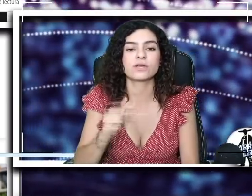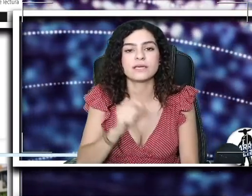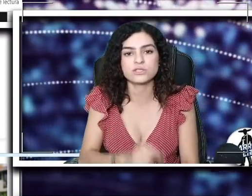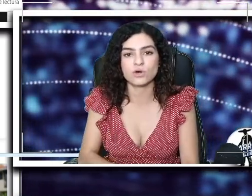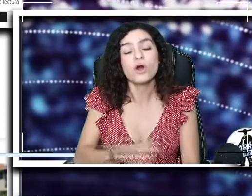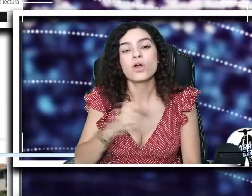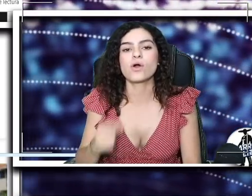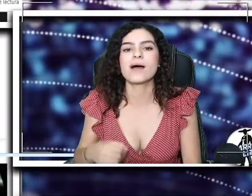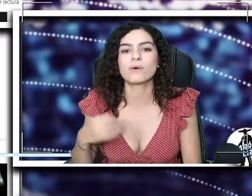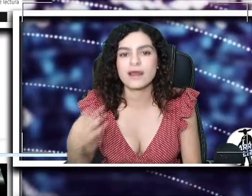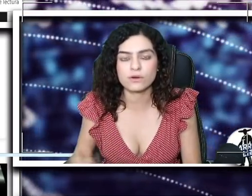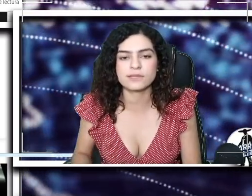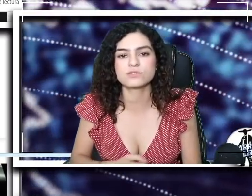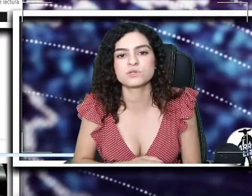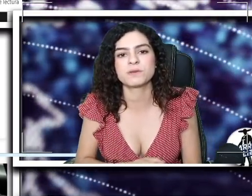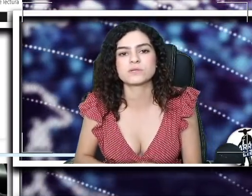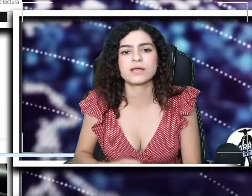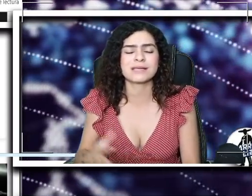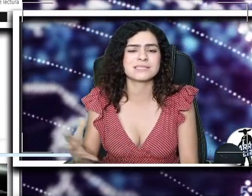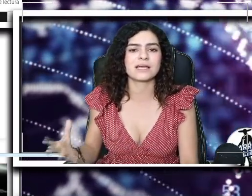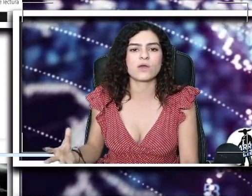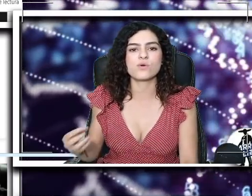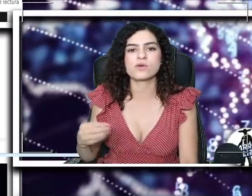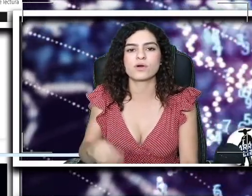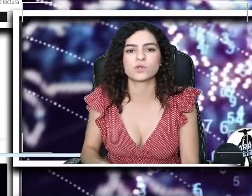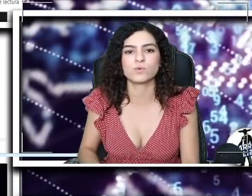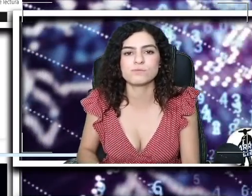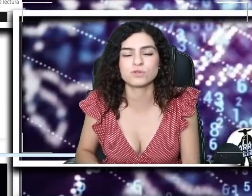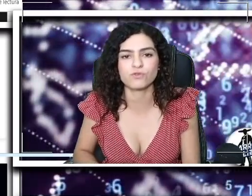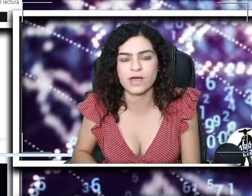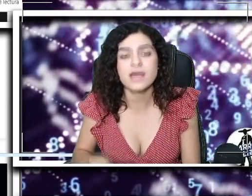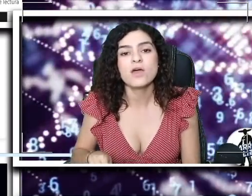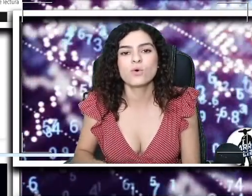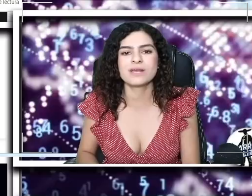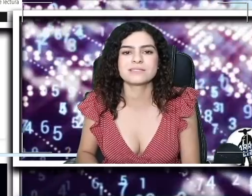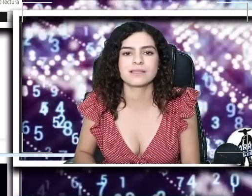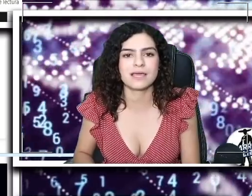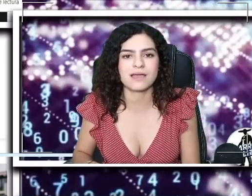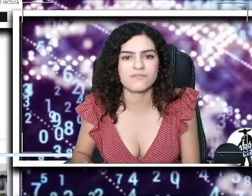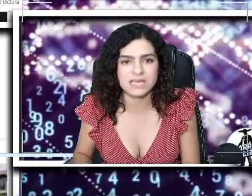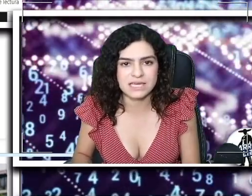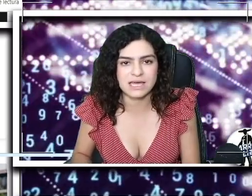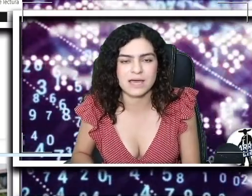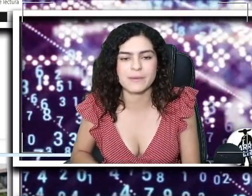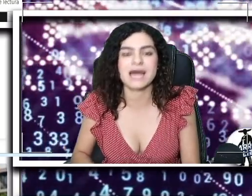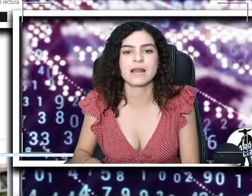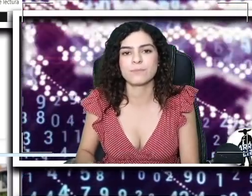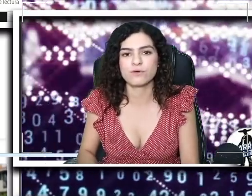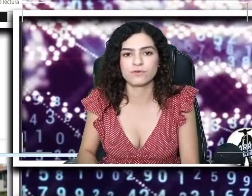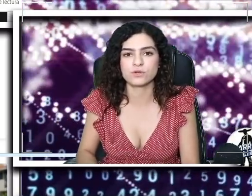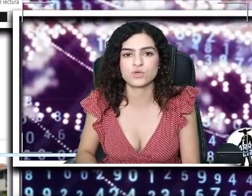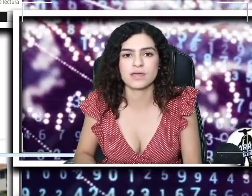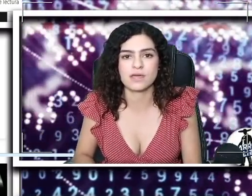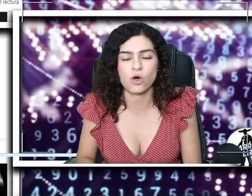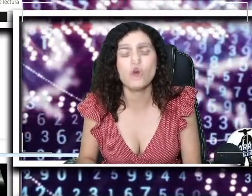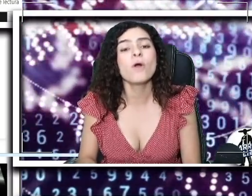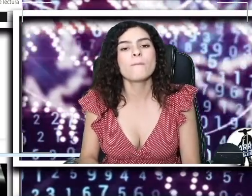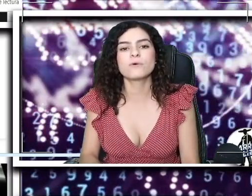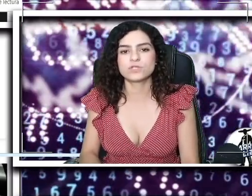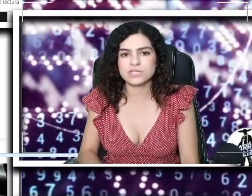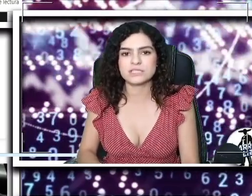Calderón quiso colaborar con estos personajes y que lo único que tuvimos fue una estrategia fallida llamada Rápido y Furioso, y que